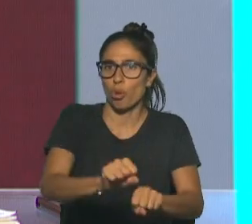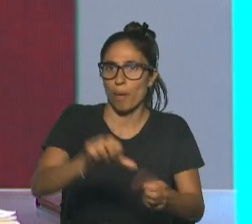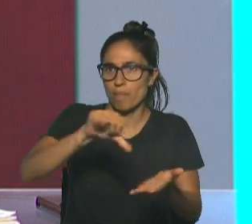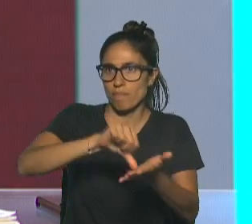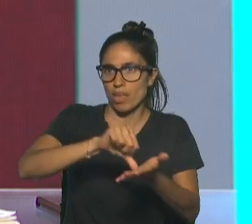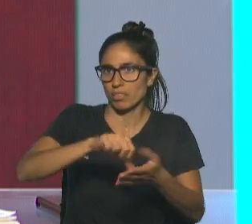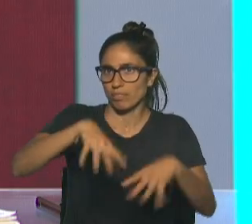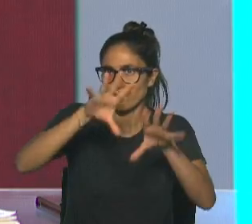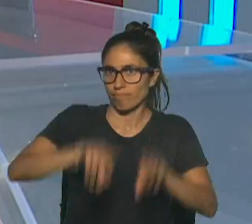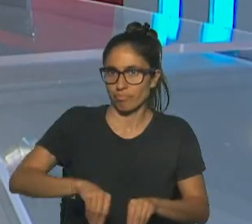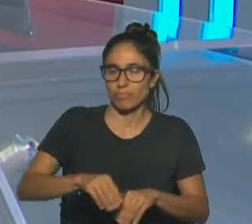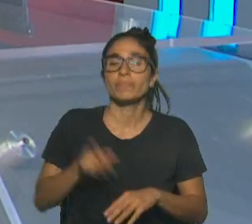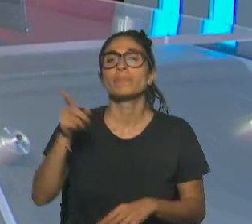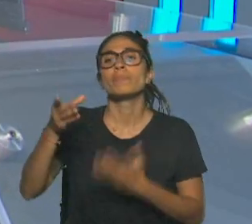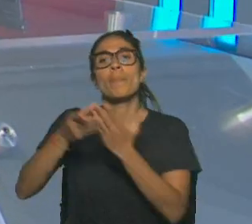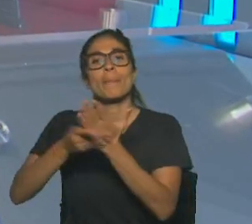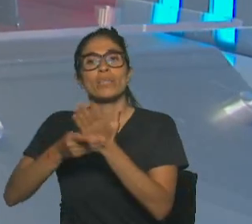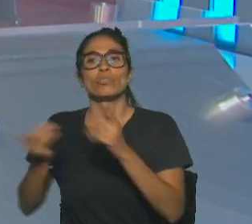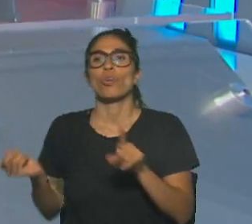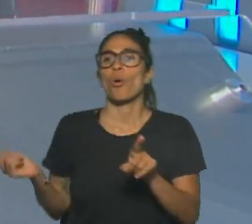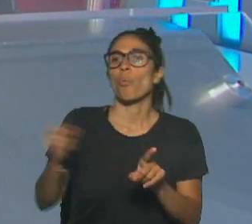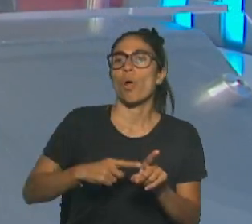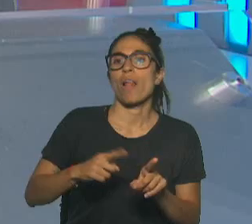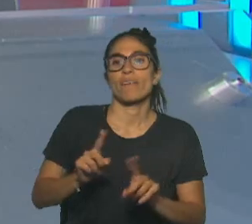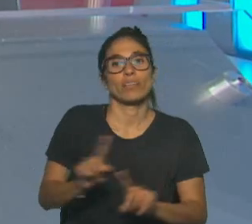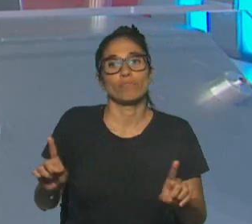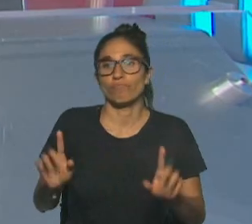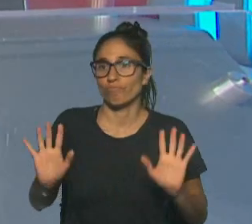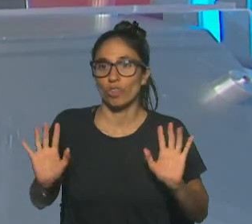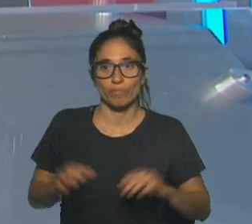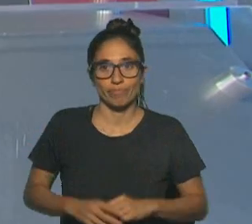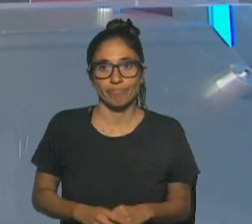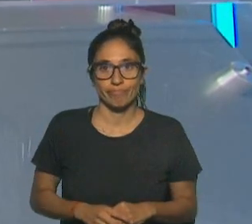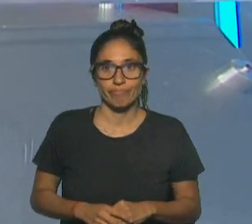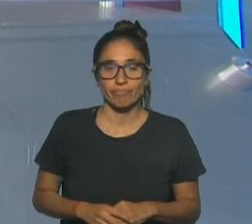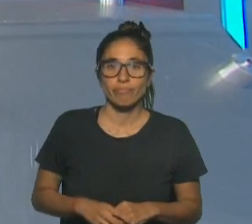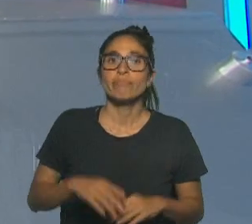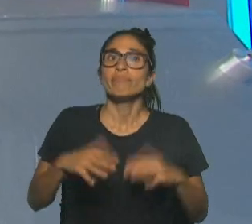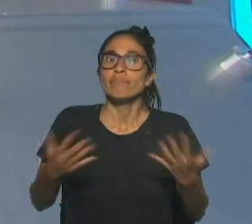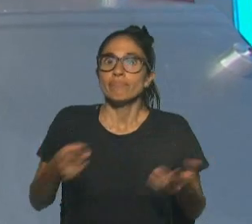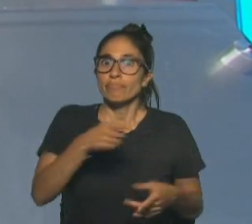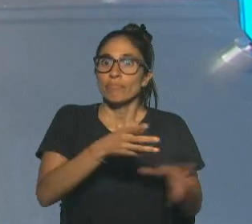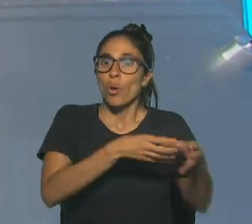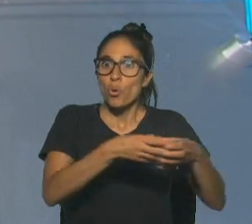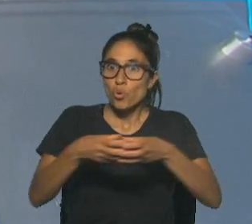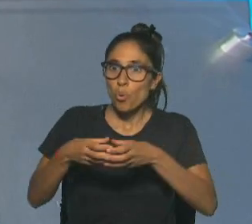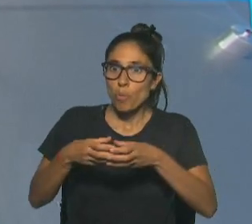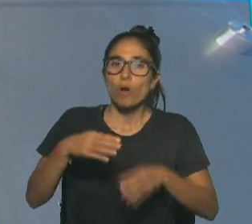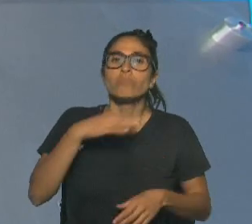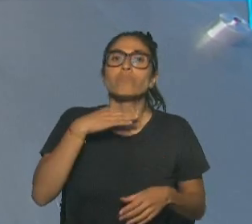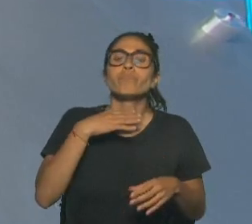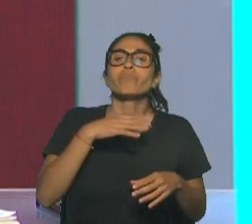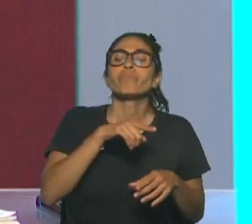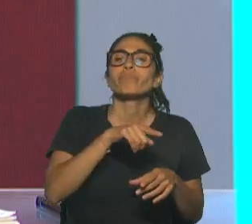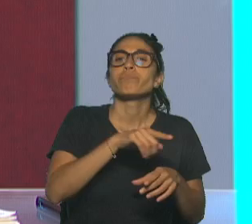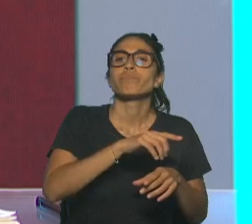queda claro, me parece que es qué hay detrás de esto, ¿no? ¿Por qué estas organizaciones criminales piden que dimita particularmente a Ariel Henry? ¿Qué es